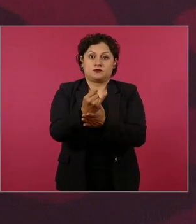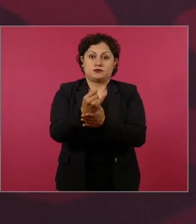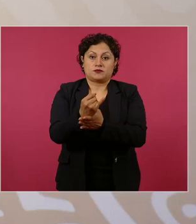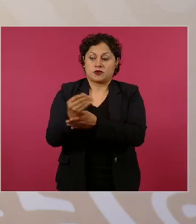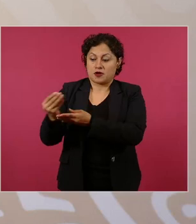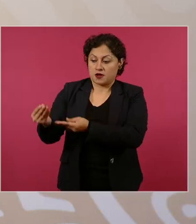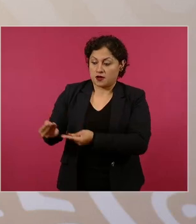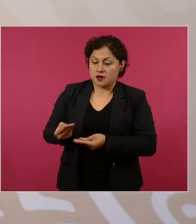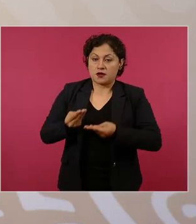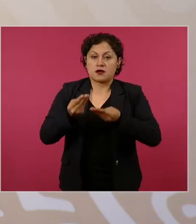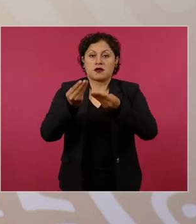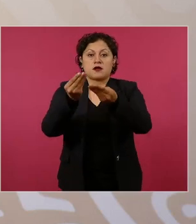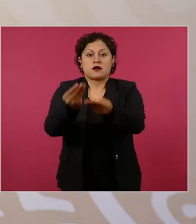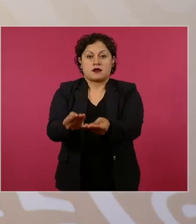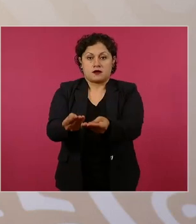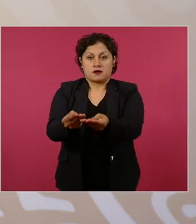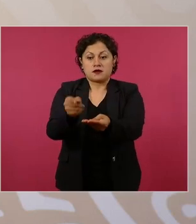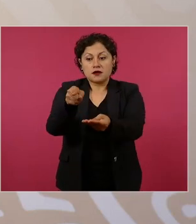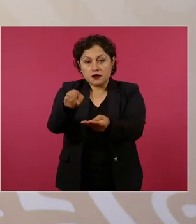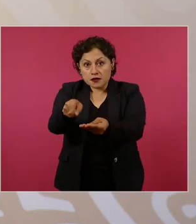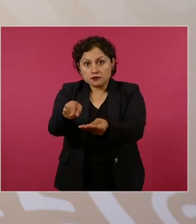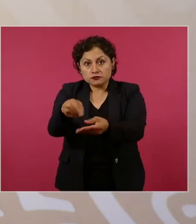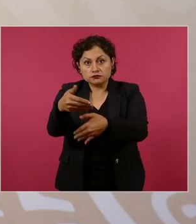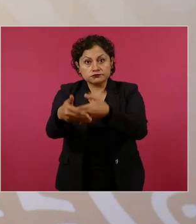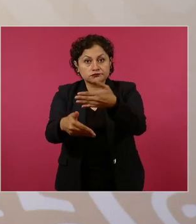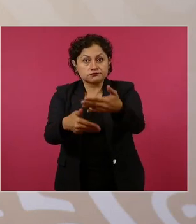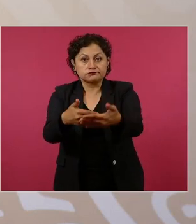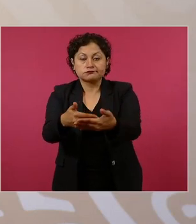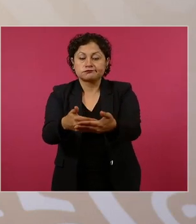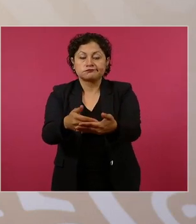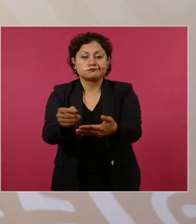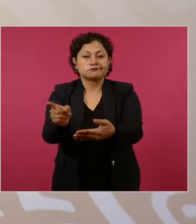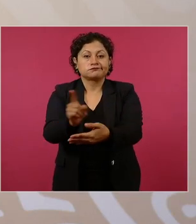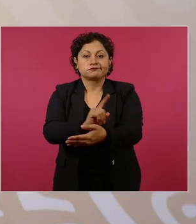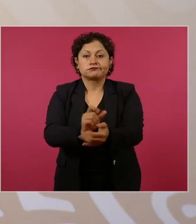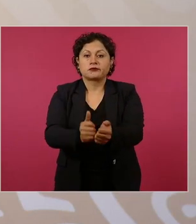Y aquí el problema que tenemos, que más